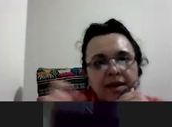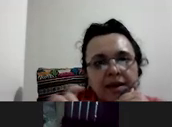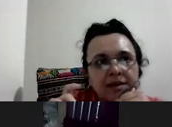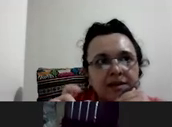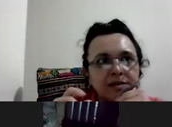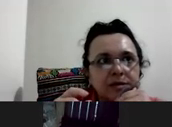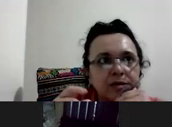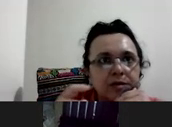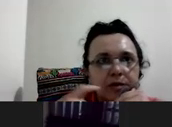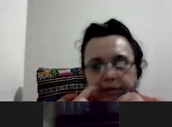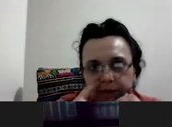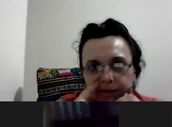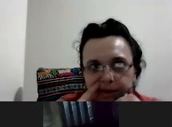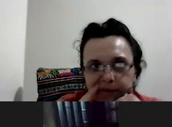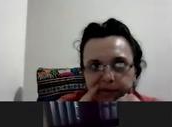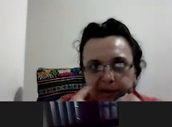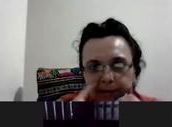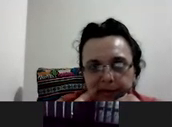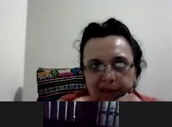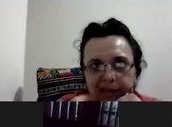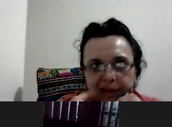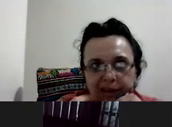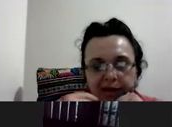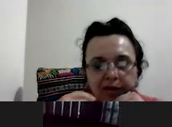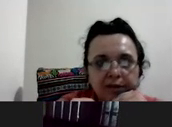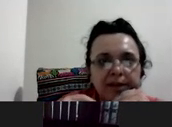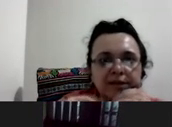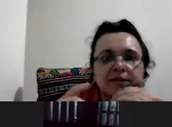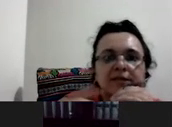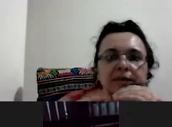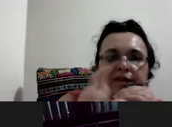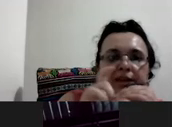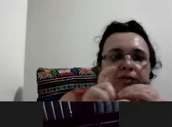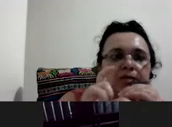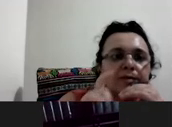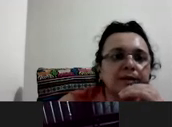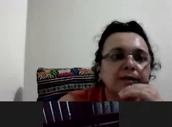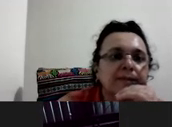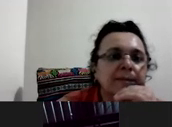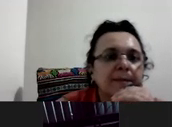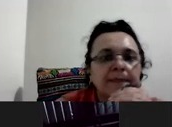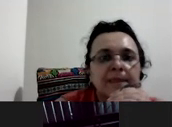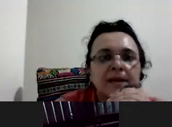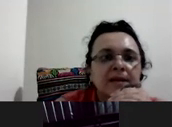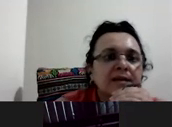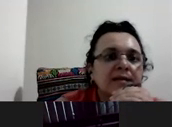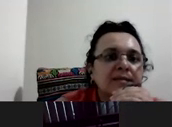de dientes o algún tipo de ointment que vienen en tubo.